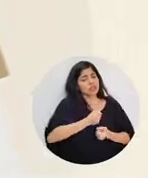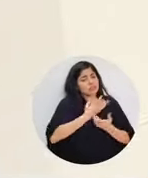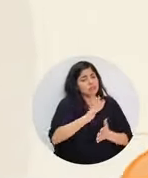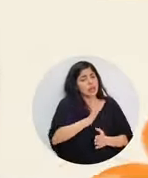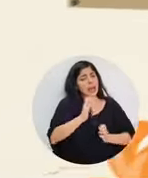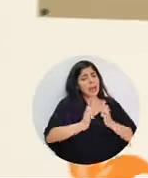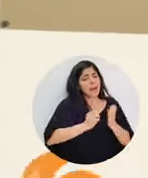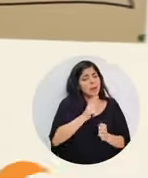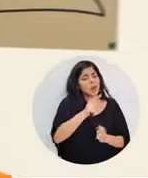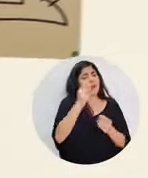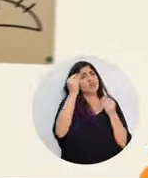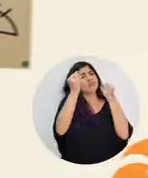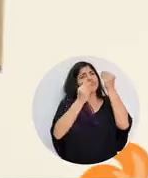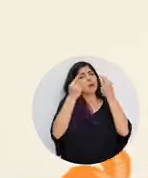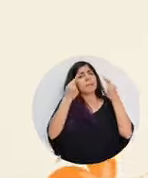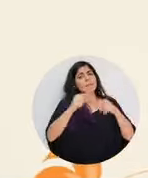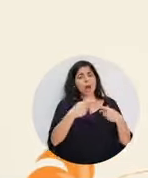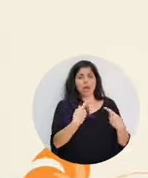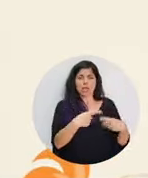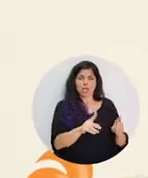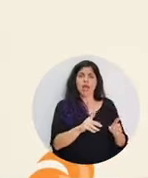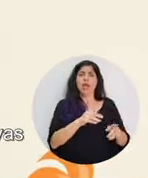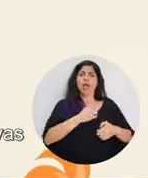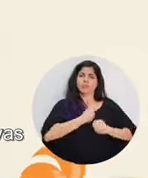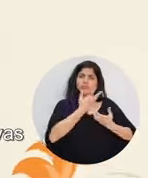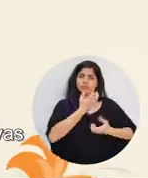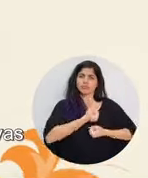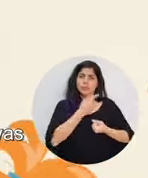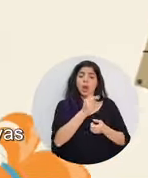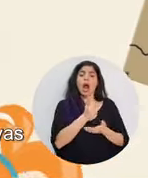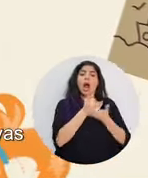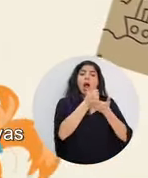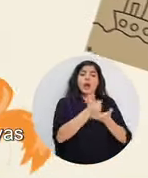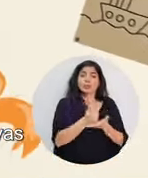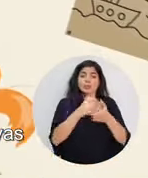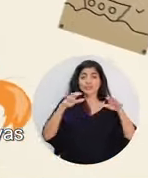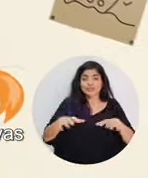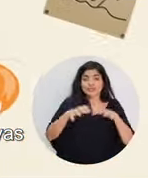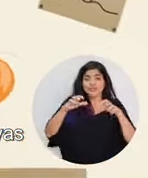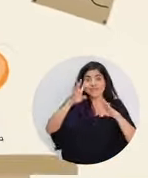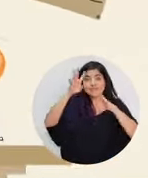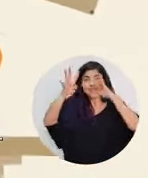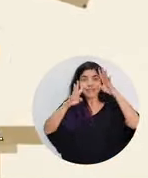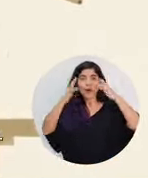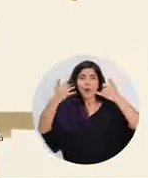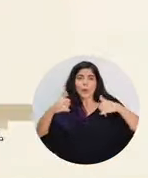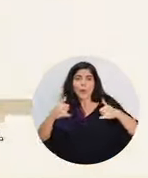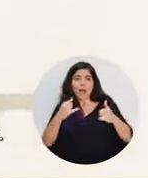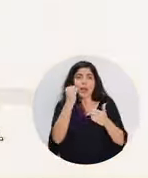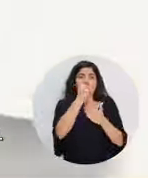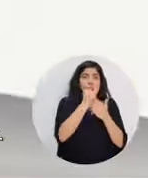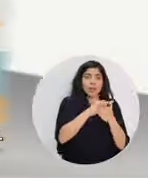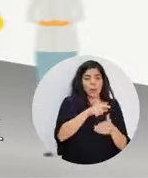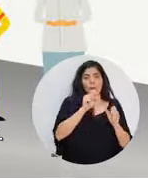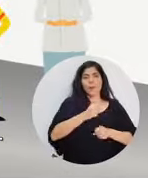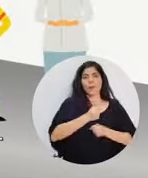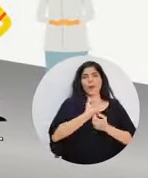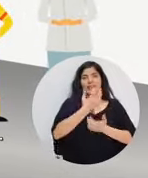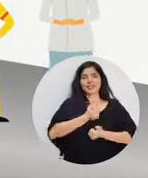sus emociones y lo que piensan sobre lo que está sucediendo. Ayúdelos a utilizar las actividades creativas como el juego y el dibujo para